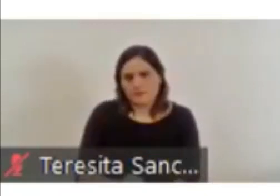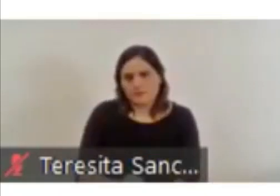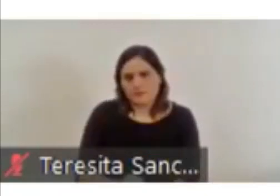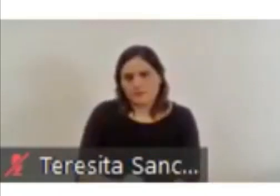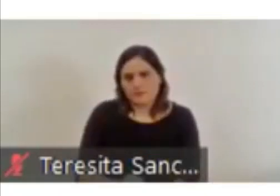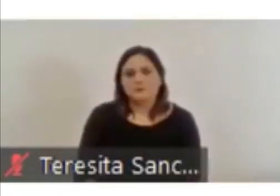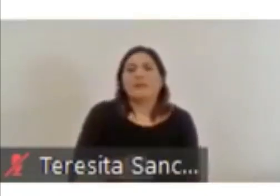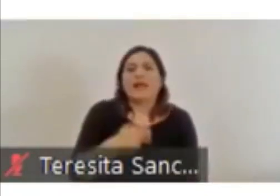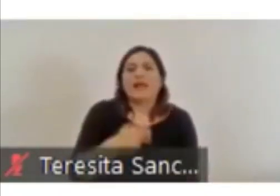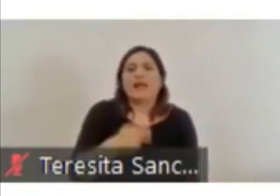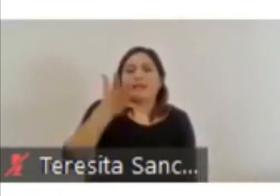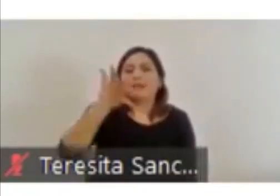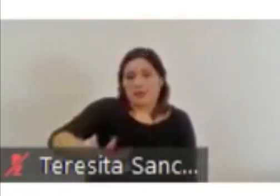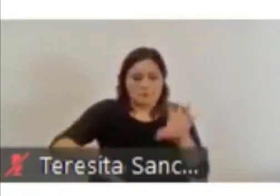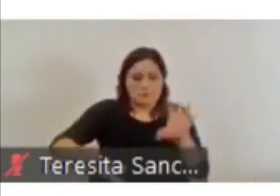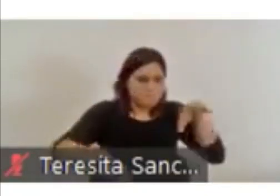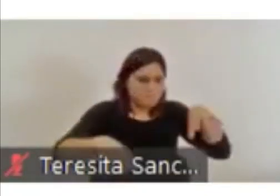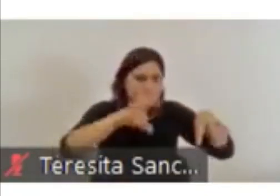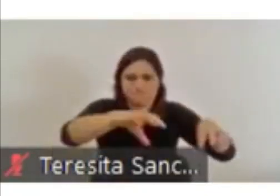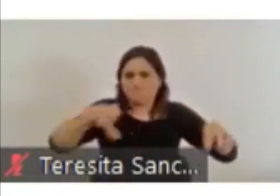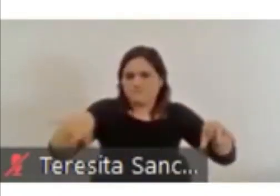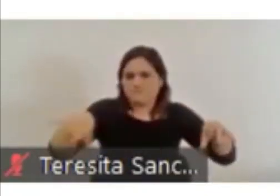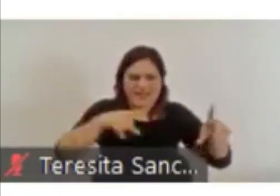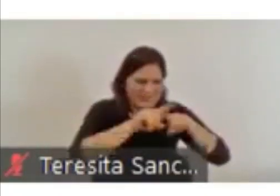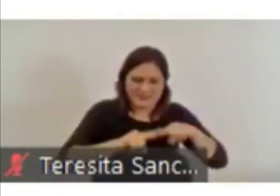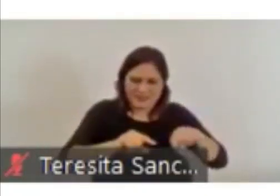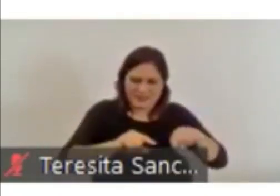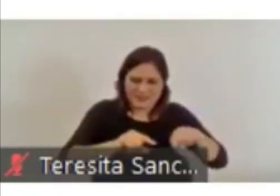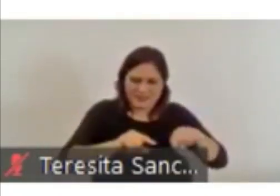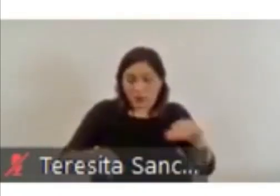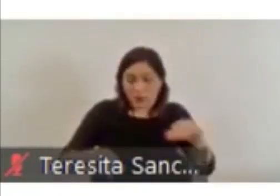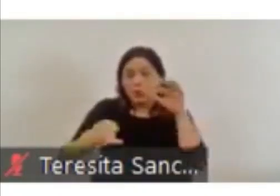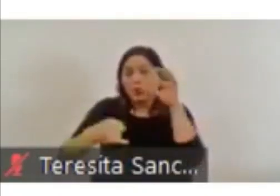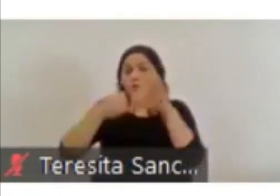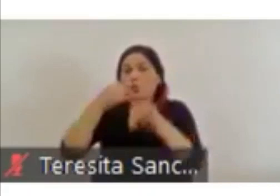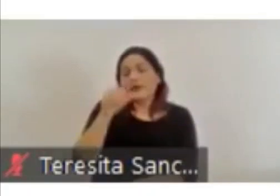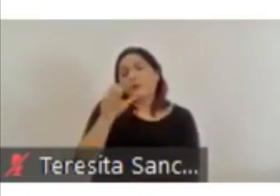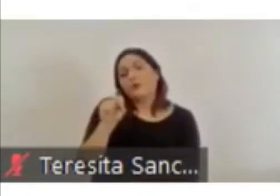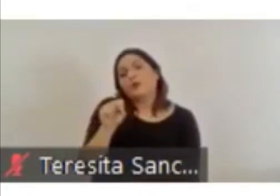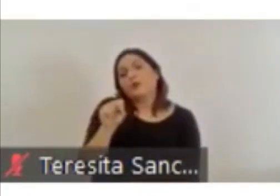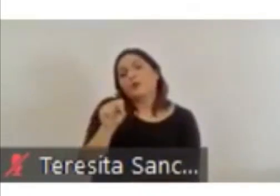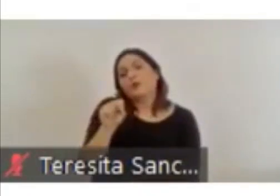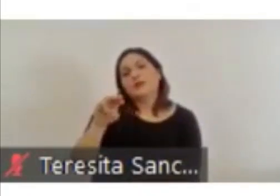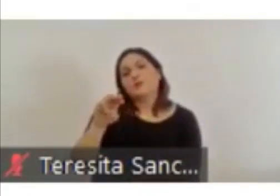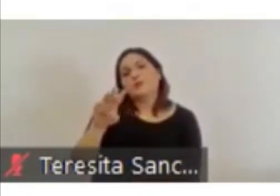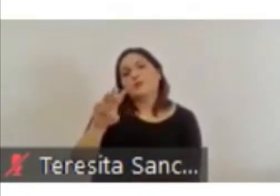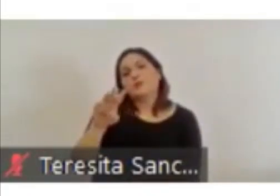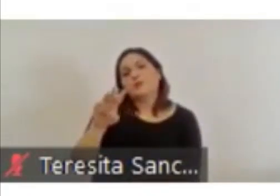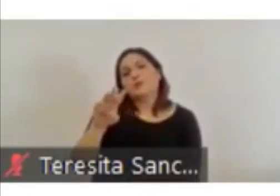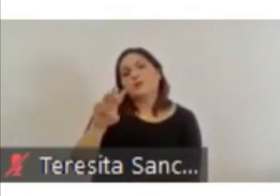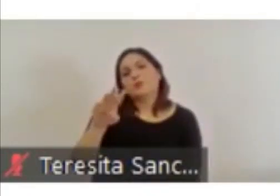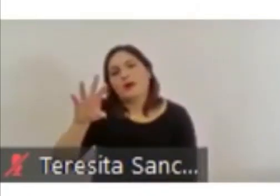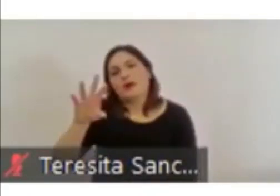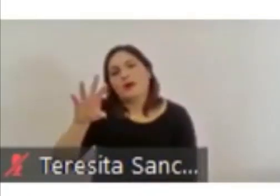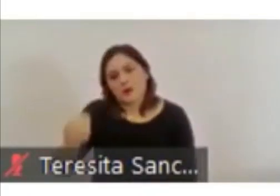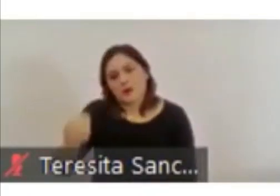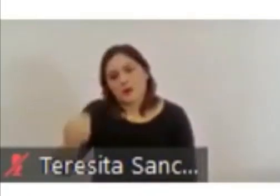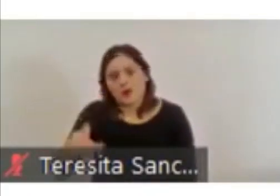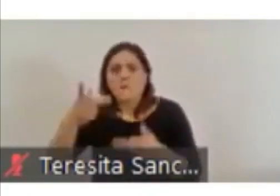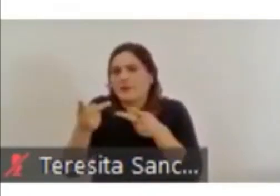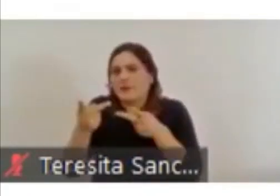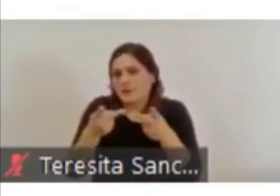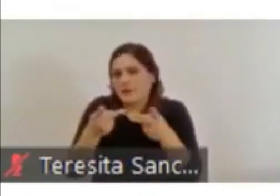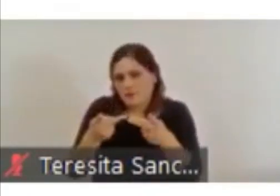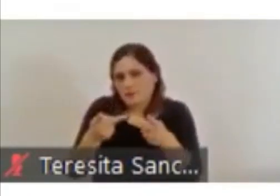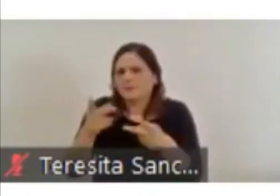10 módulos y al final hacen un simulacro. El primer módulo es de protección civil, una gasolinera,